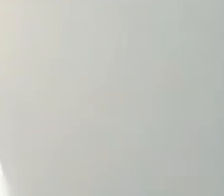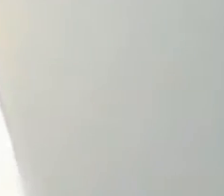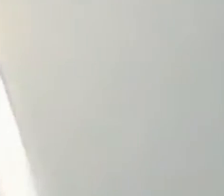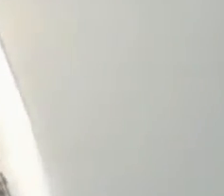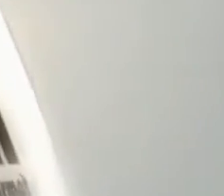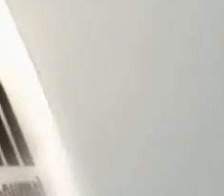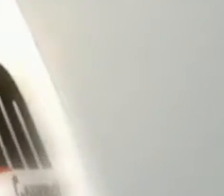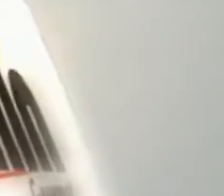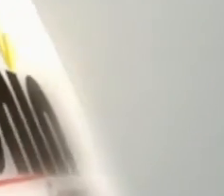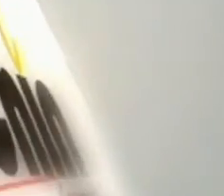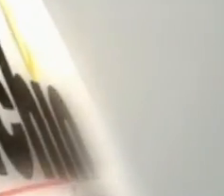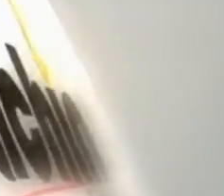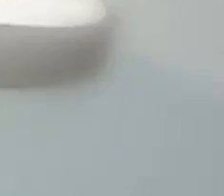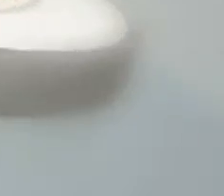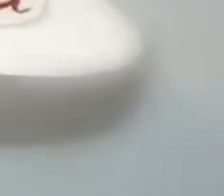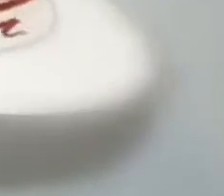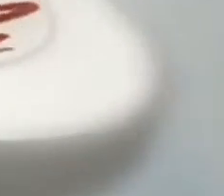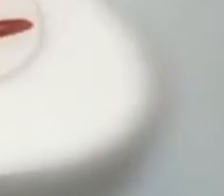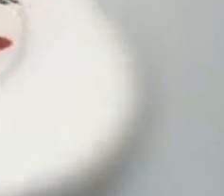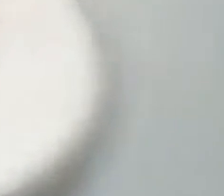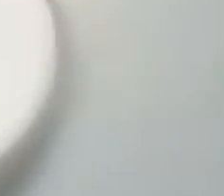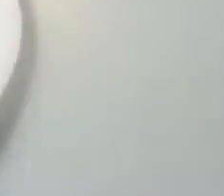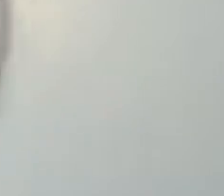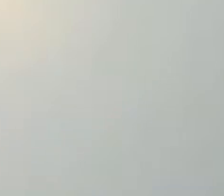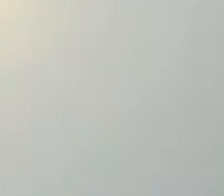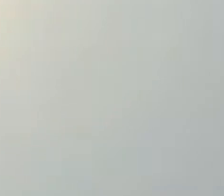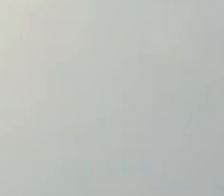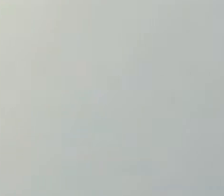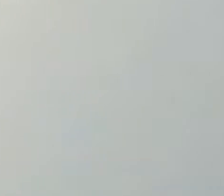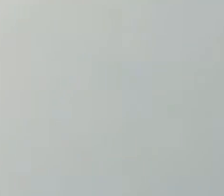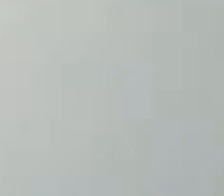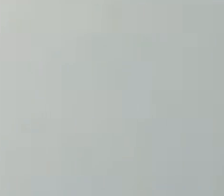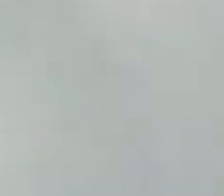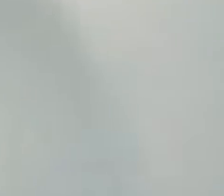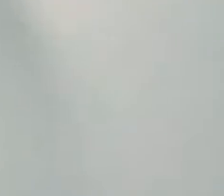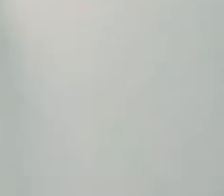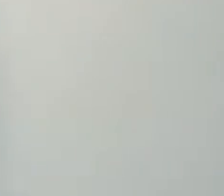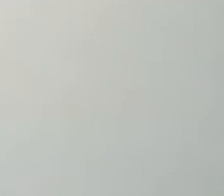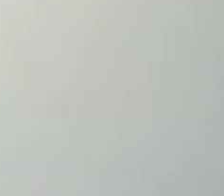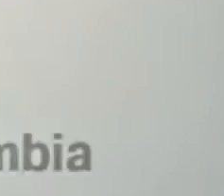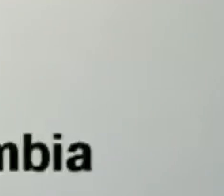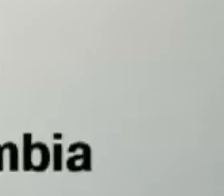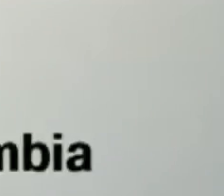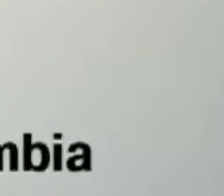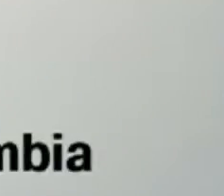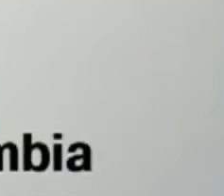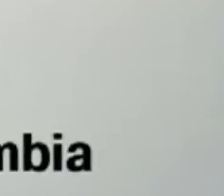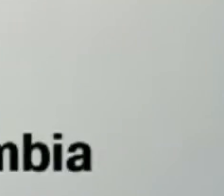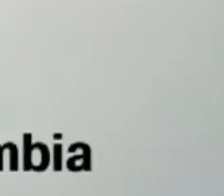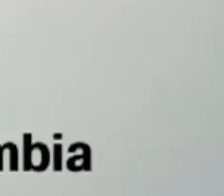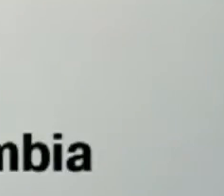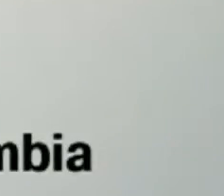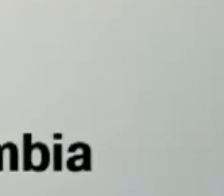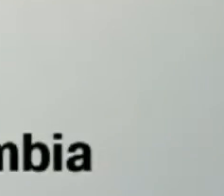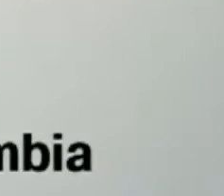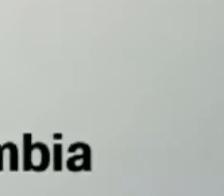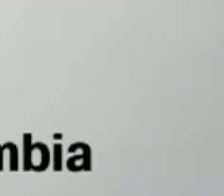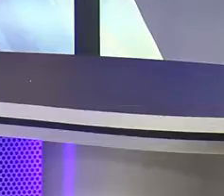Hasta aquí los deportes, con el patrocinio de Restaurante El Machín Gourmet, ahora en su nueva sede en el barrio Colombia.